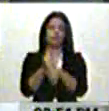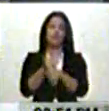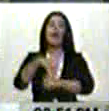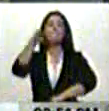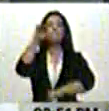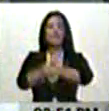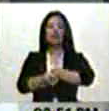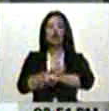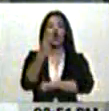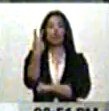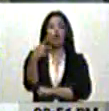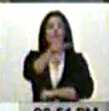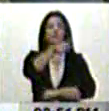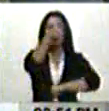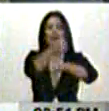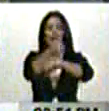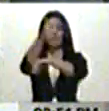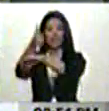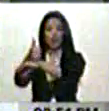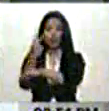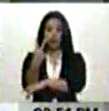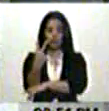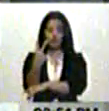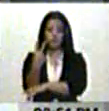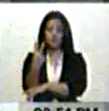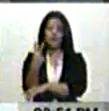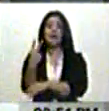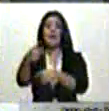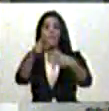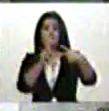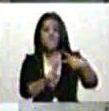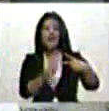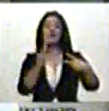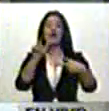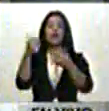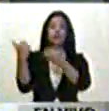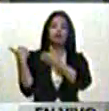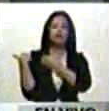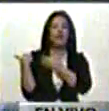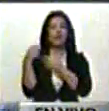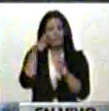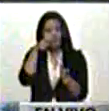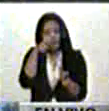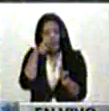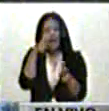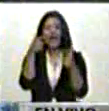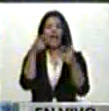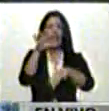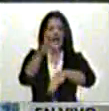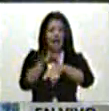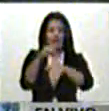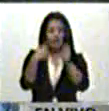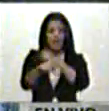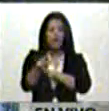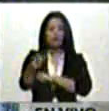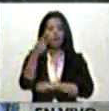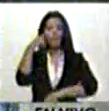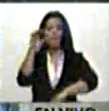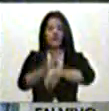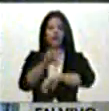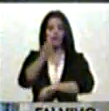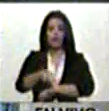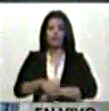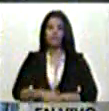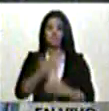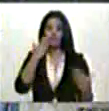detenidos dos gerentes, un técnico y el supervisor de la carnicería. En otro procedimiento, en el abasto Bicentenario